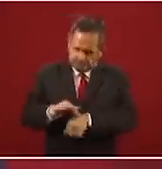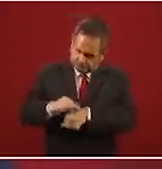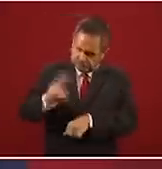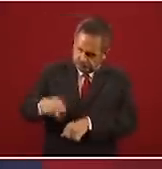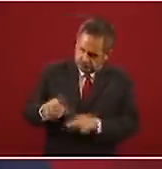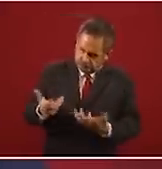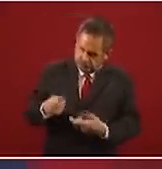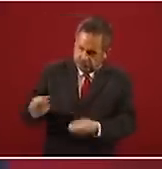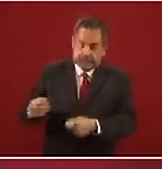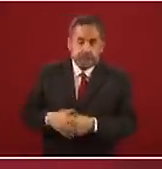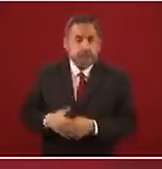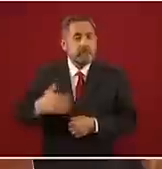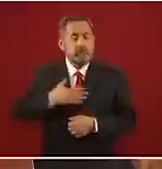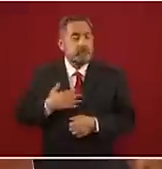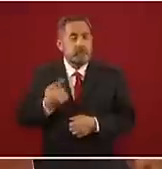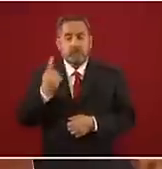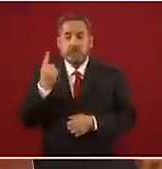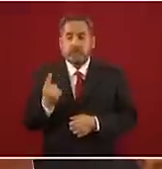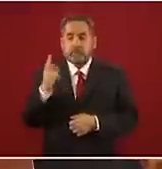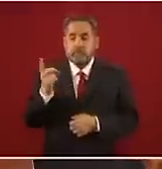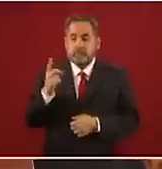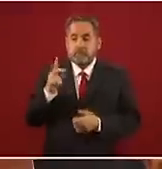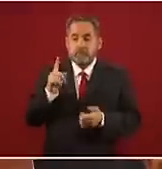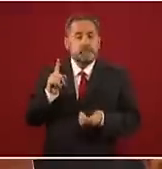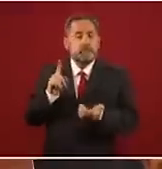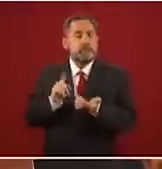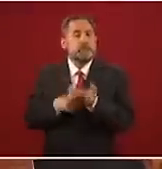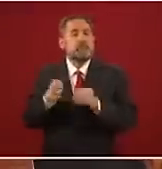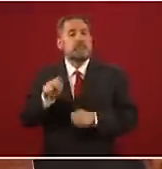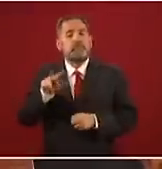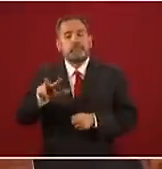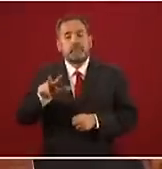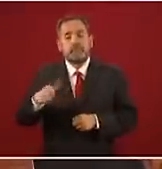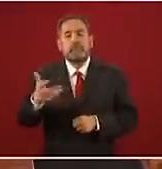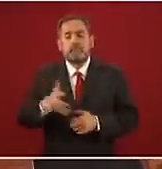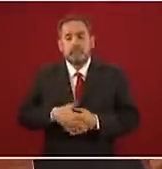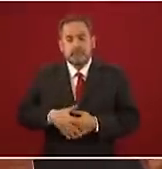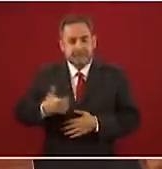¿Qué hice yo el 1 de diciembre del 2018?